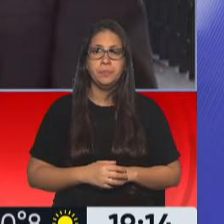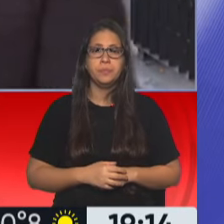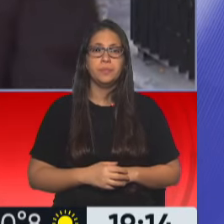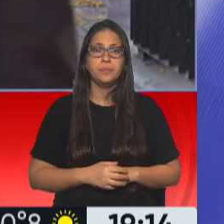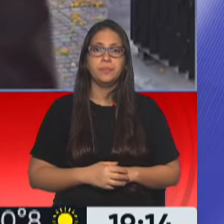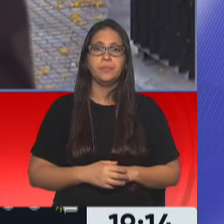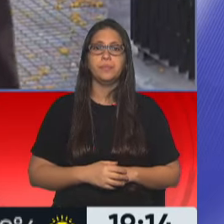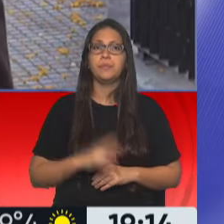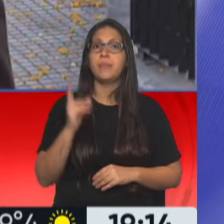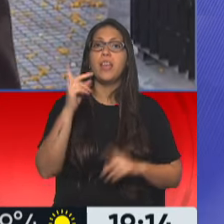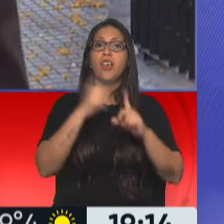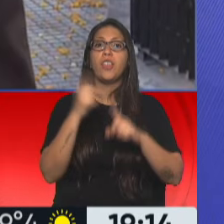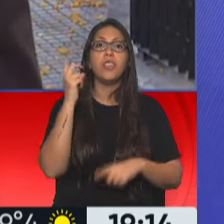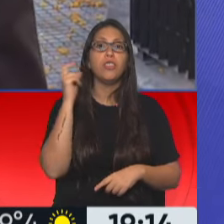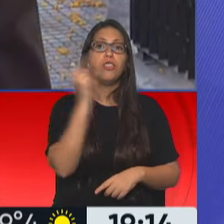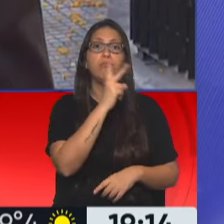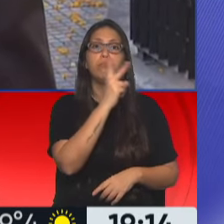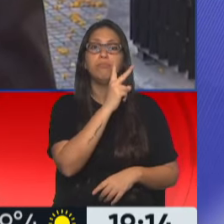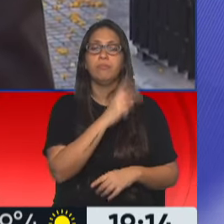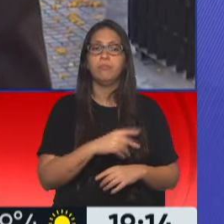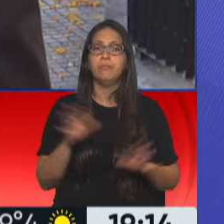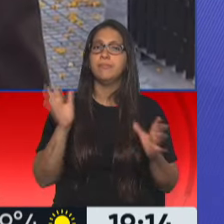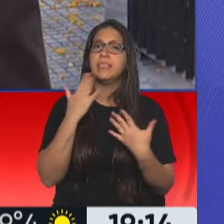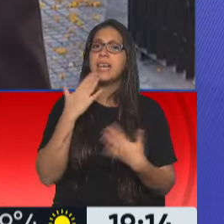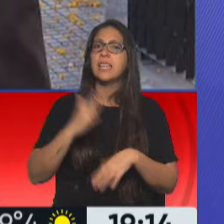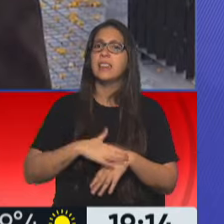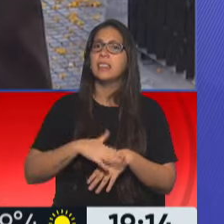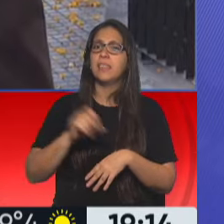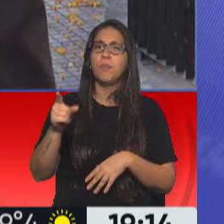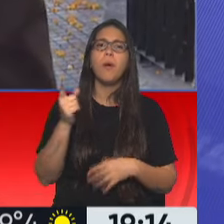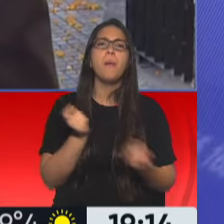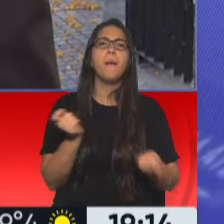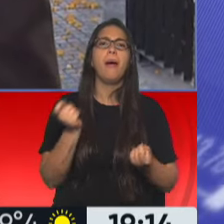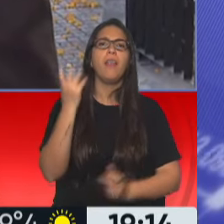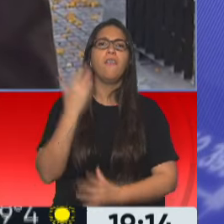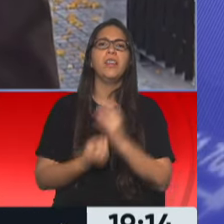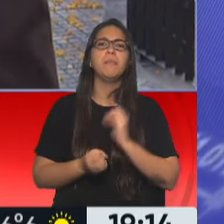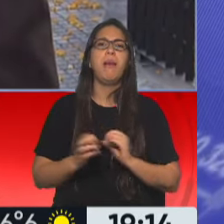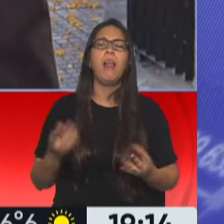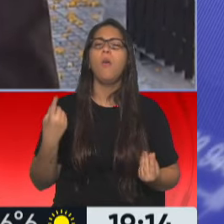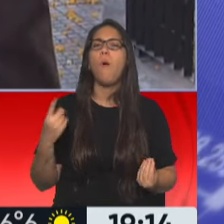Pablo, María, los escucha Carlos. Gracias, Carlos, gracias por estos minutos. ¿Qué sería un mal manejo, por ejemplo?